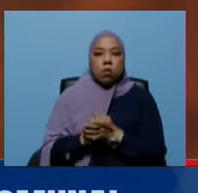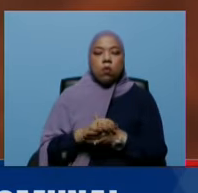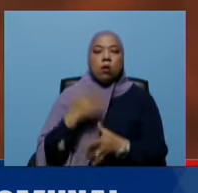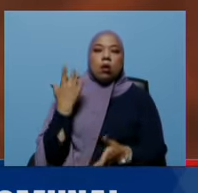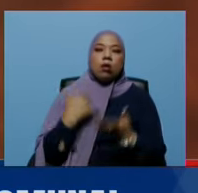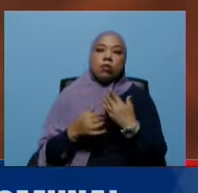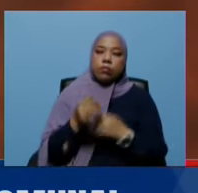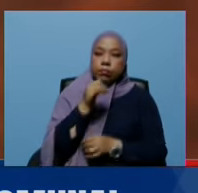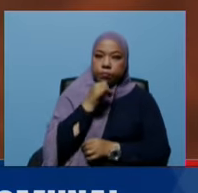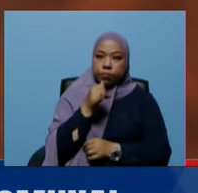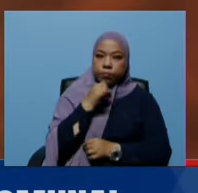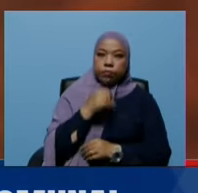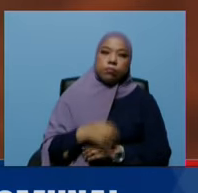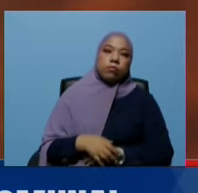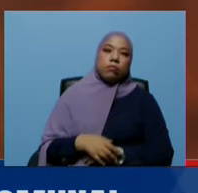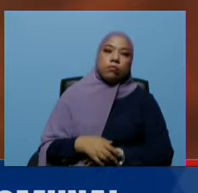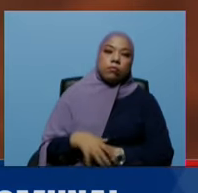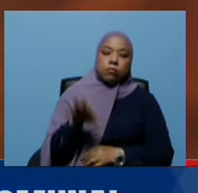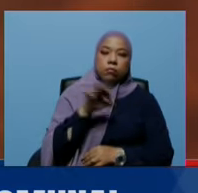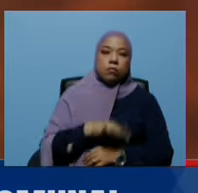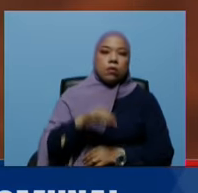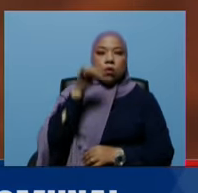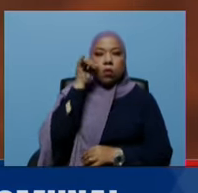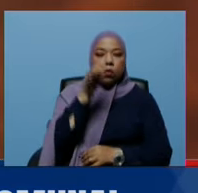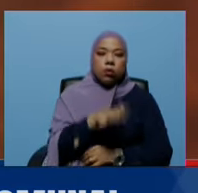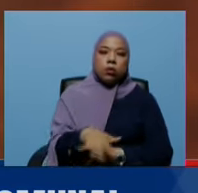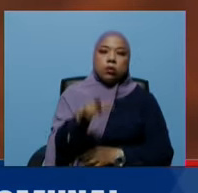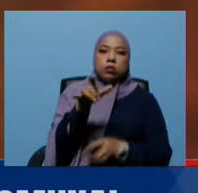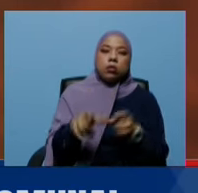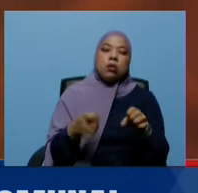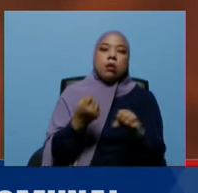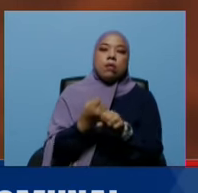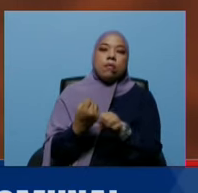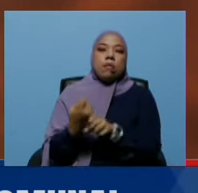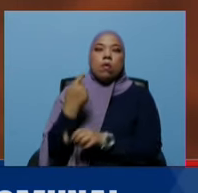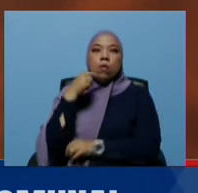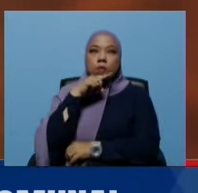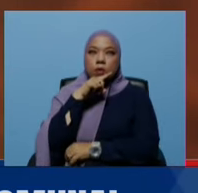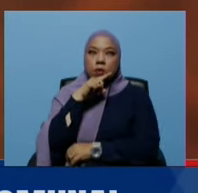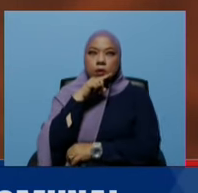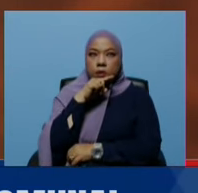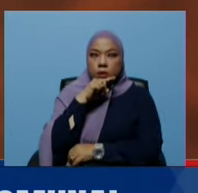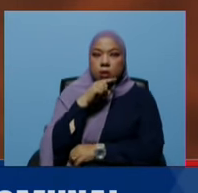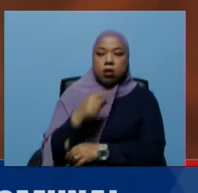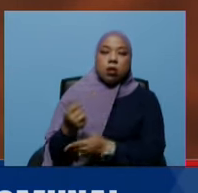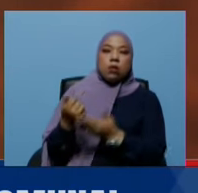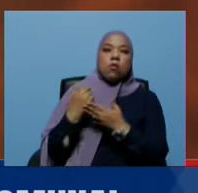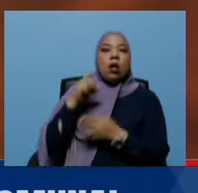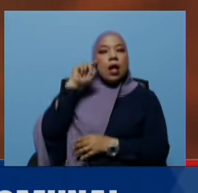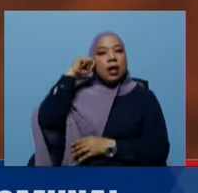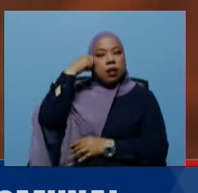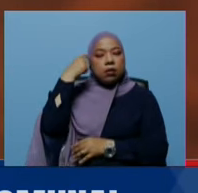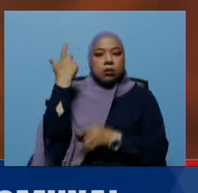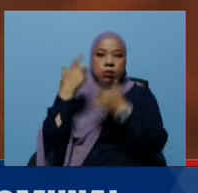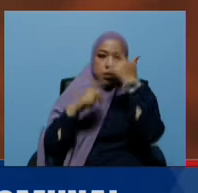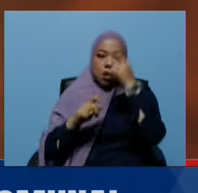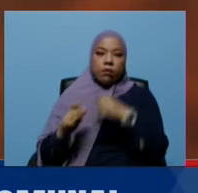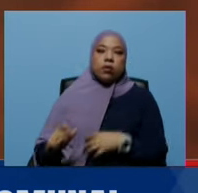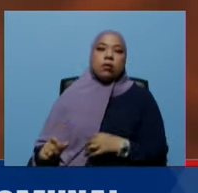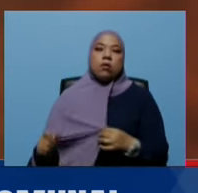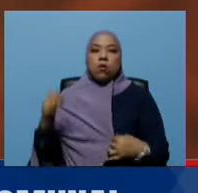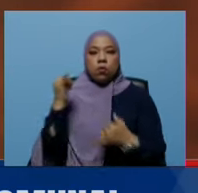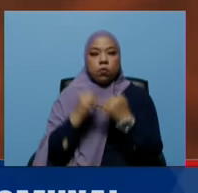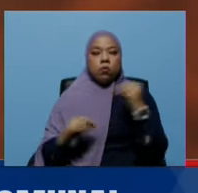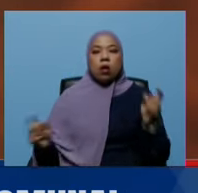Tintorero. Es decir, aquí hay poder popular. Este mes de octubre es un mes de bendiciones. Recordamos al comandante Chávez en su